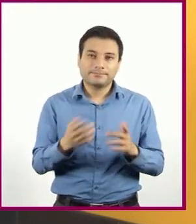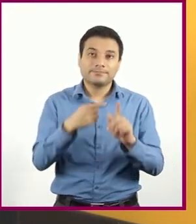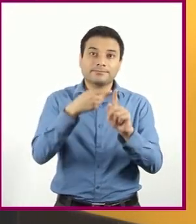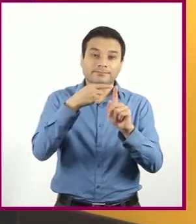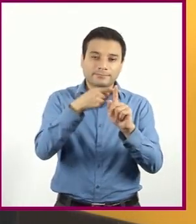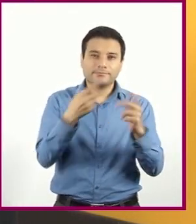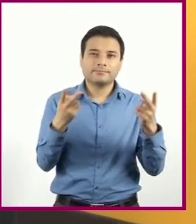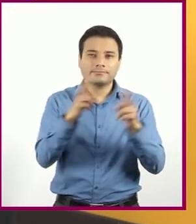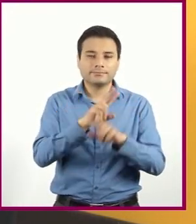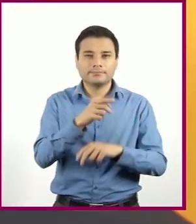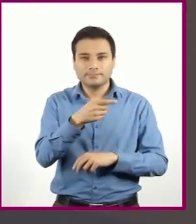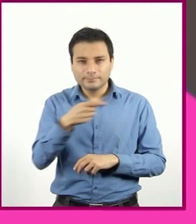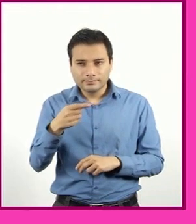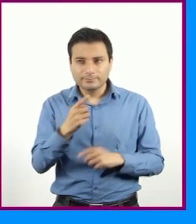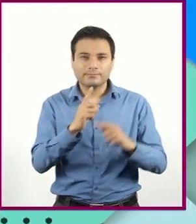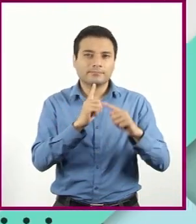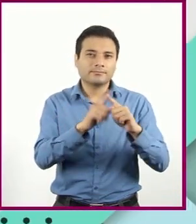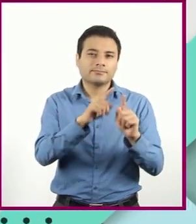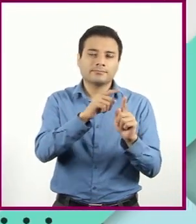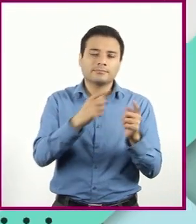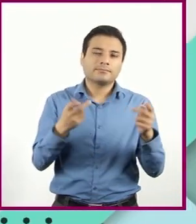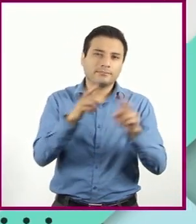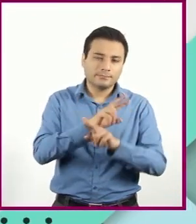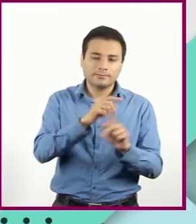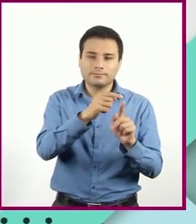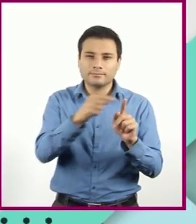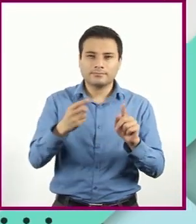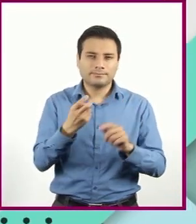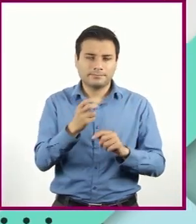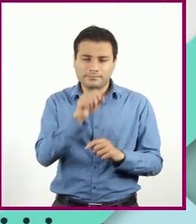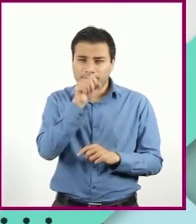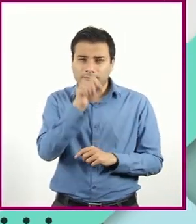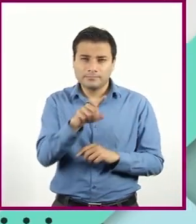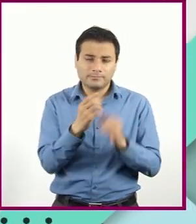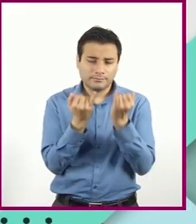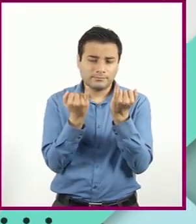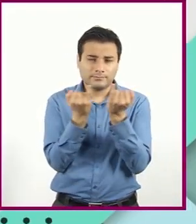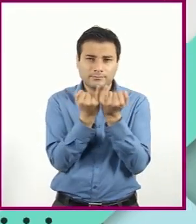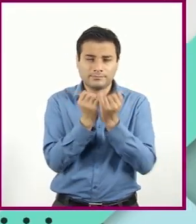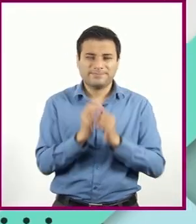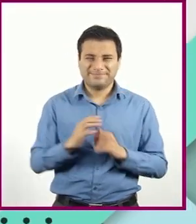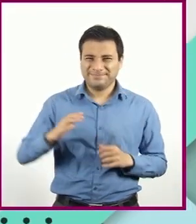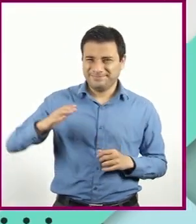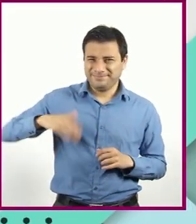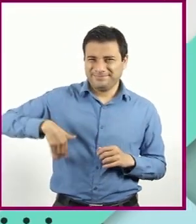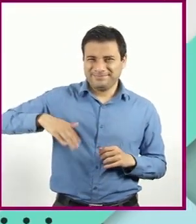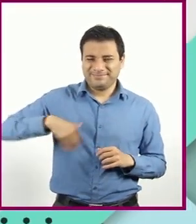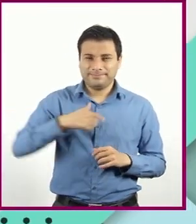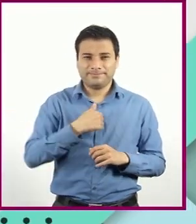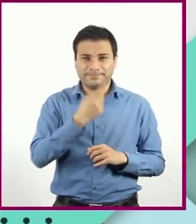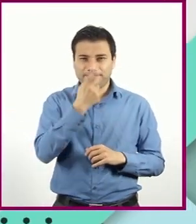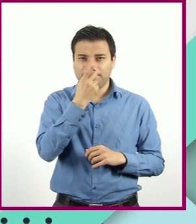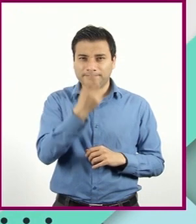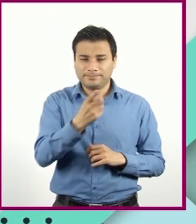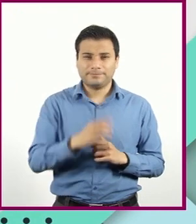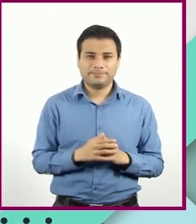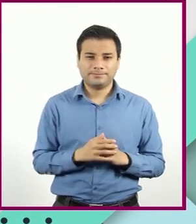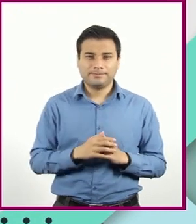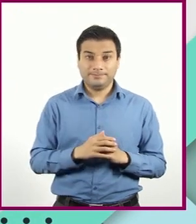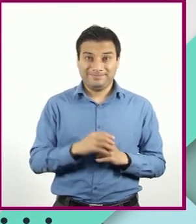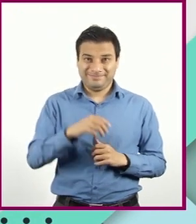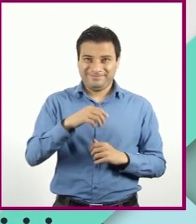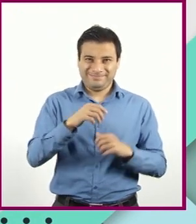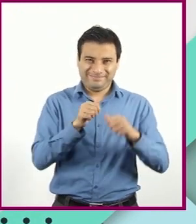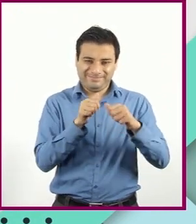término en ambos miembros de la igualdad. Es importante notar que en la ecuación anterior se denominó a la incógnita con la letra